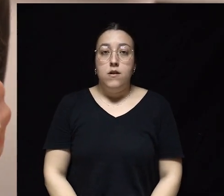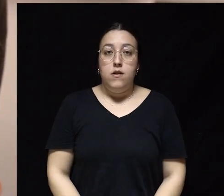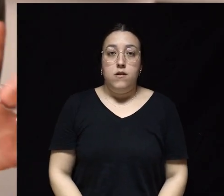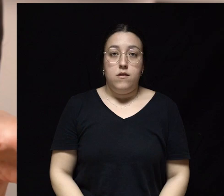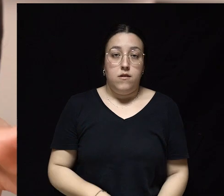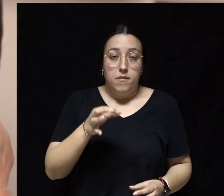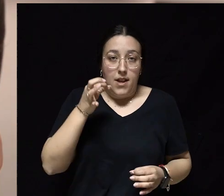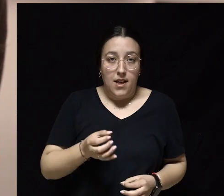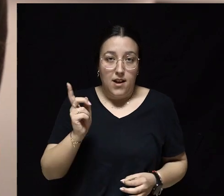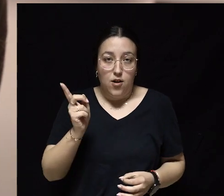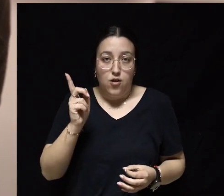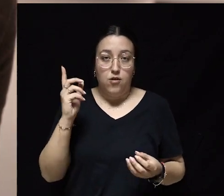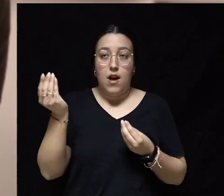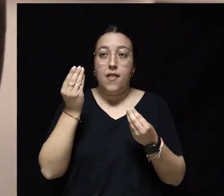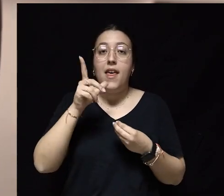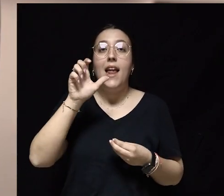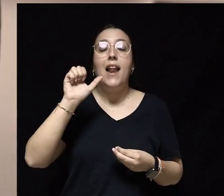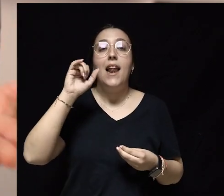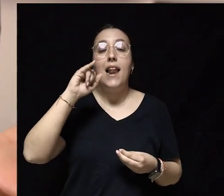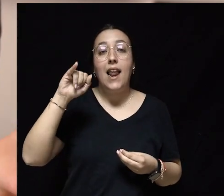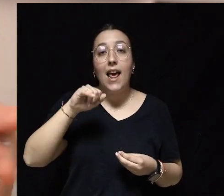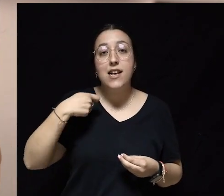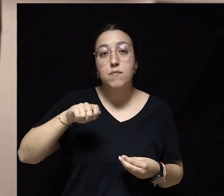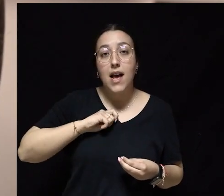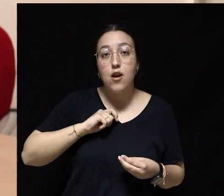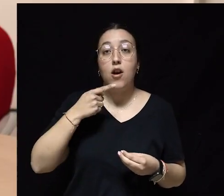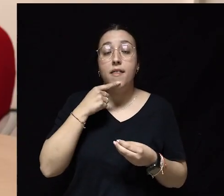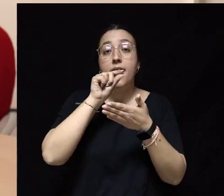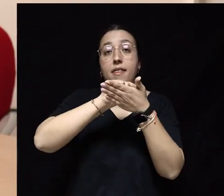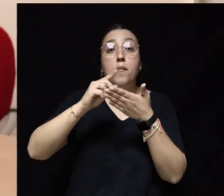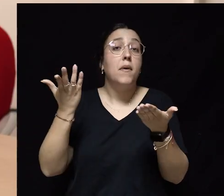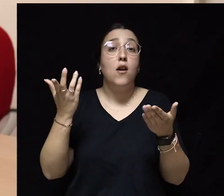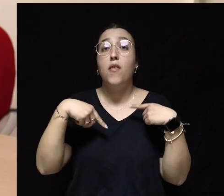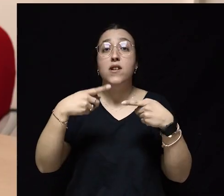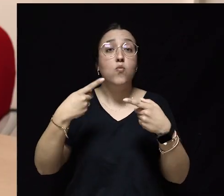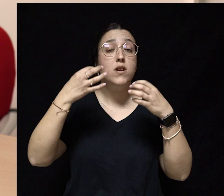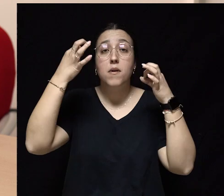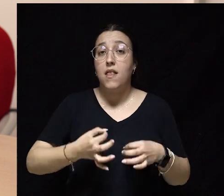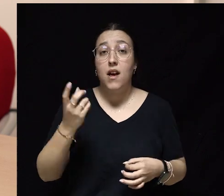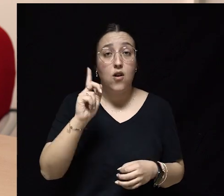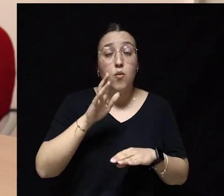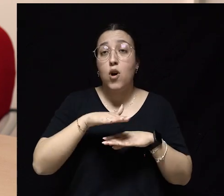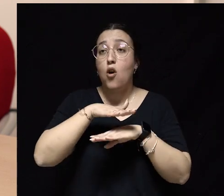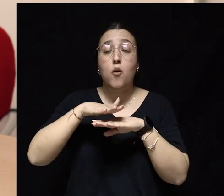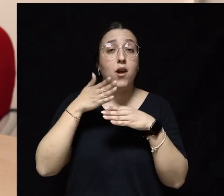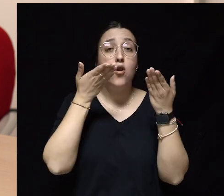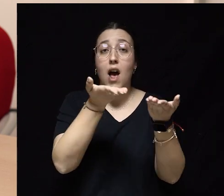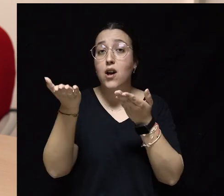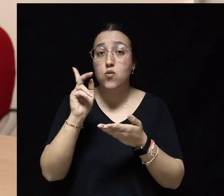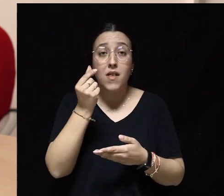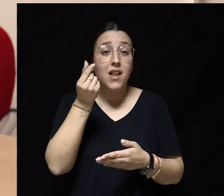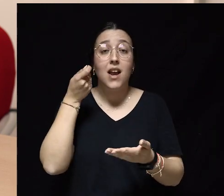escolarizado equitativamente en todos los centros, pero esto no es una realidad. El 90% o más del